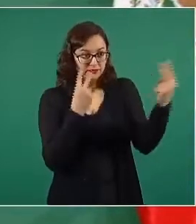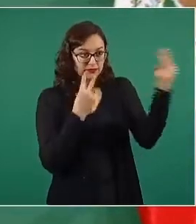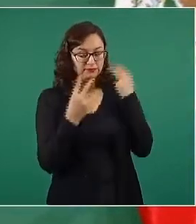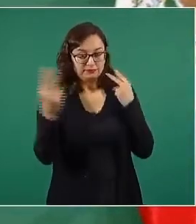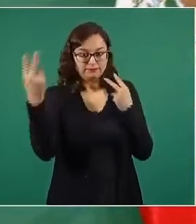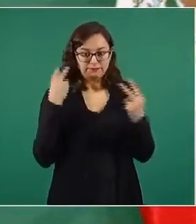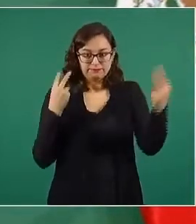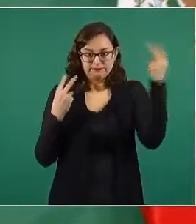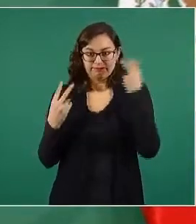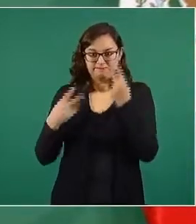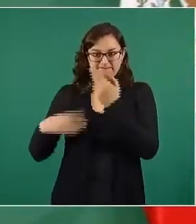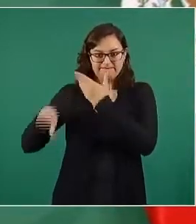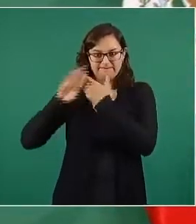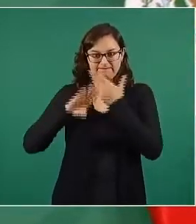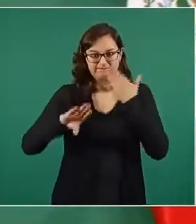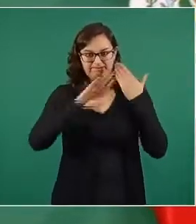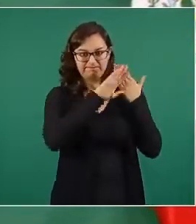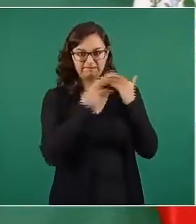en contra,